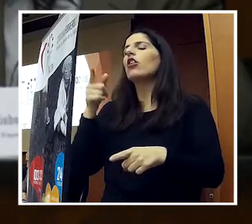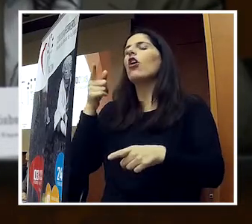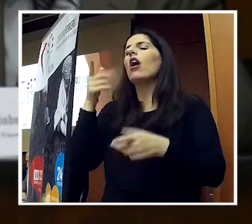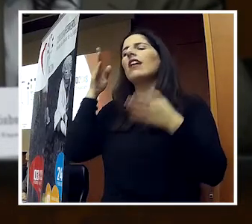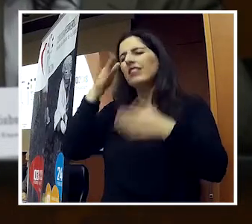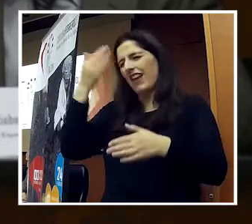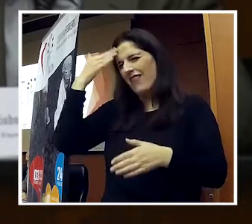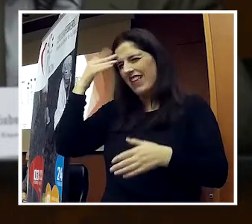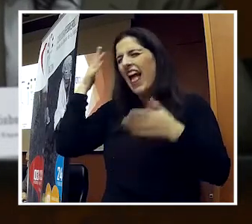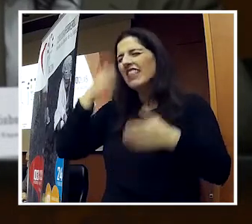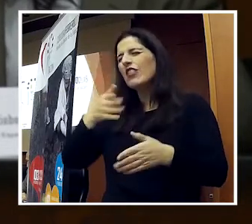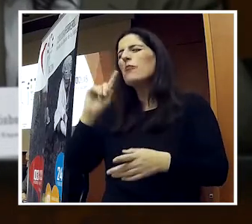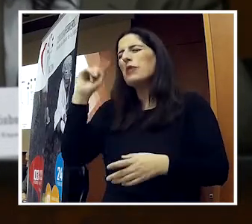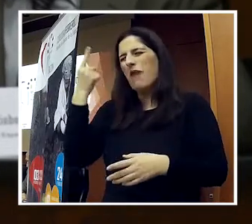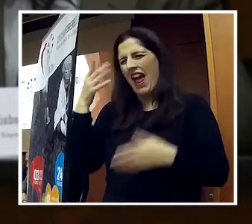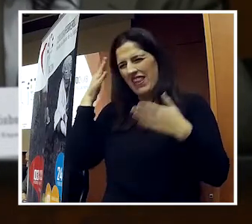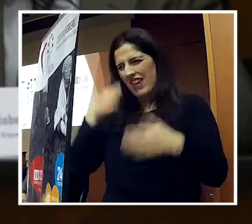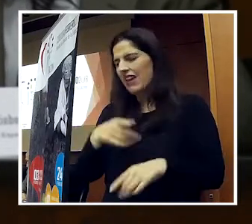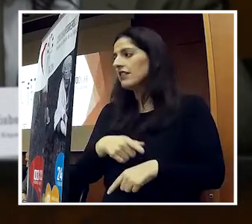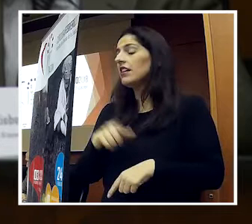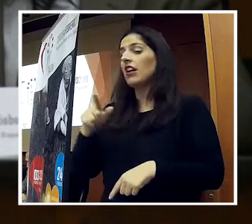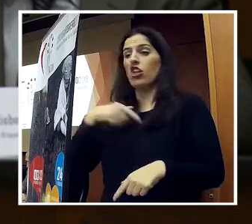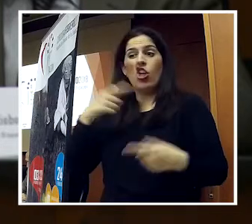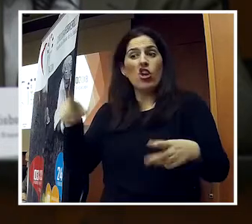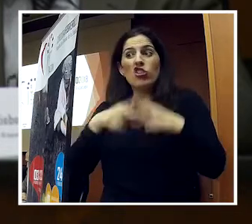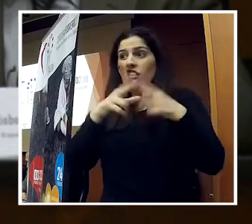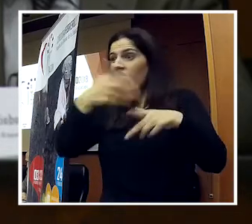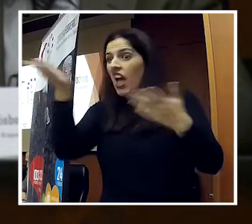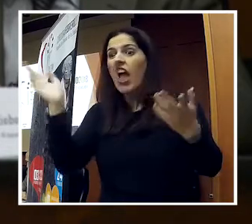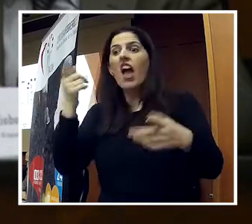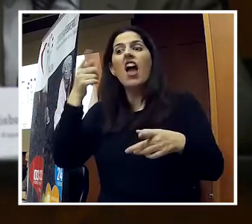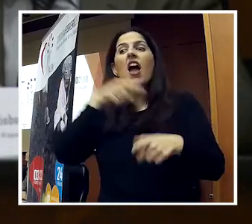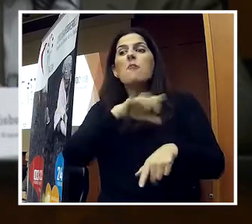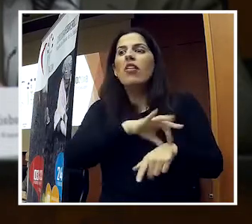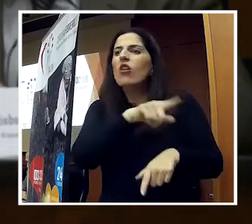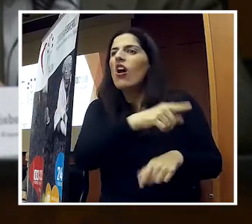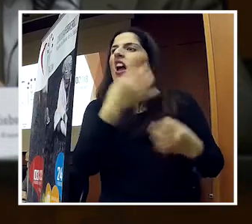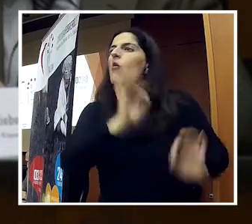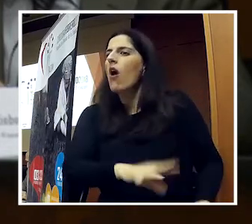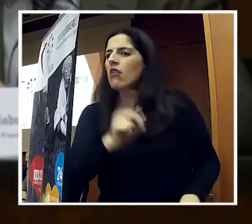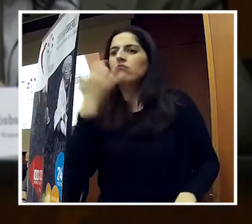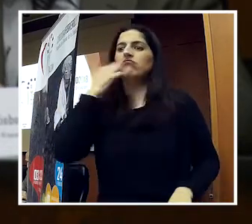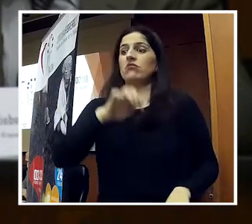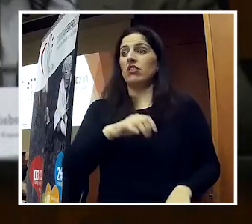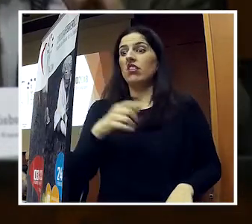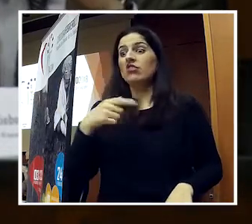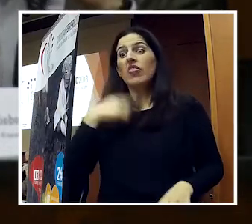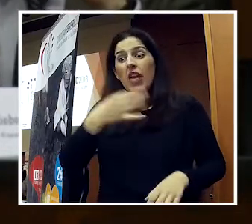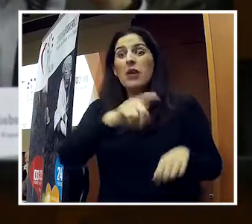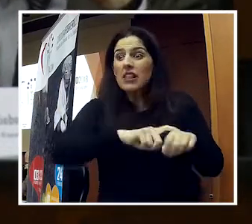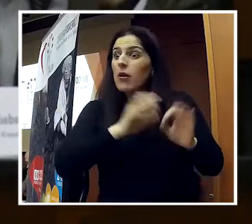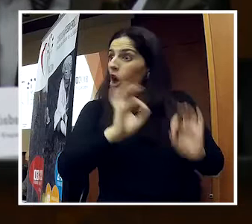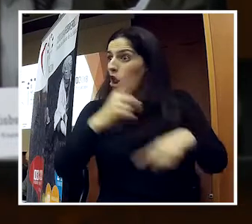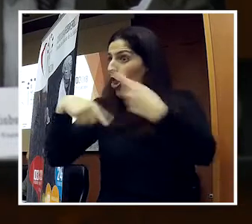primaria, que en nuestro entorno es un médico de atención primaria atípico, aunque debía de ser típico. Y digo que es